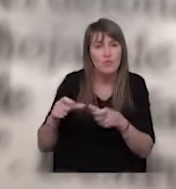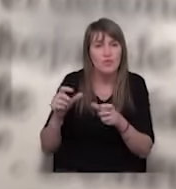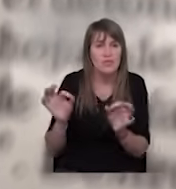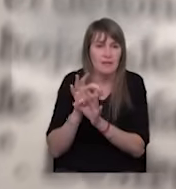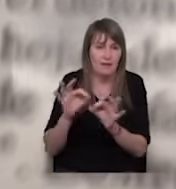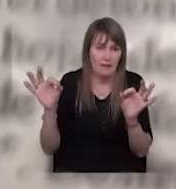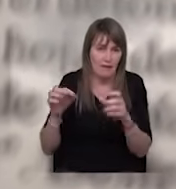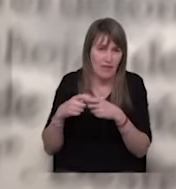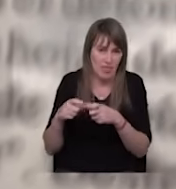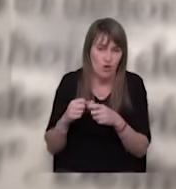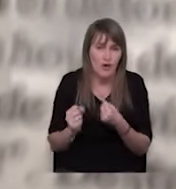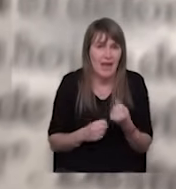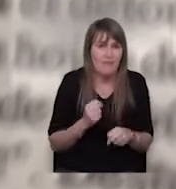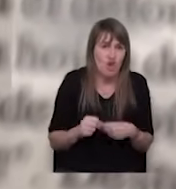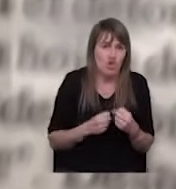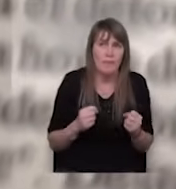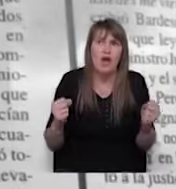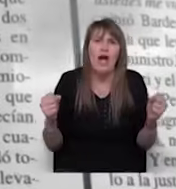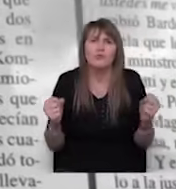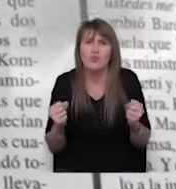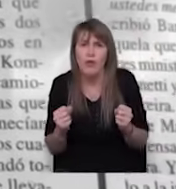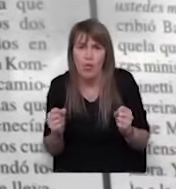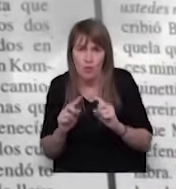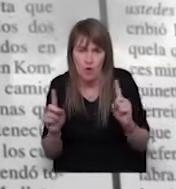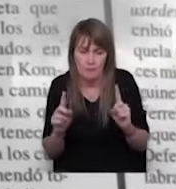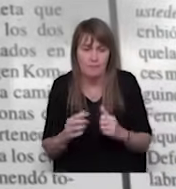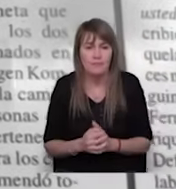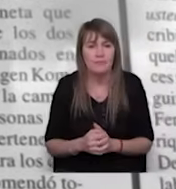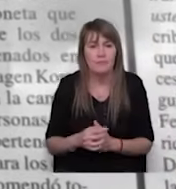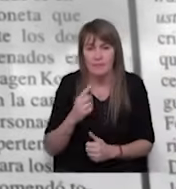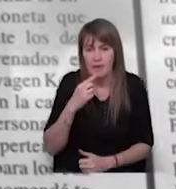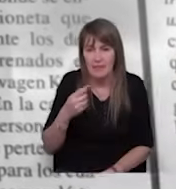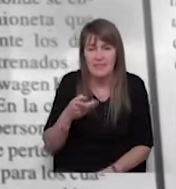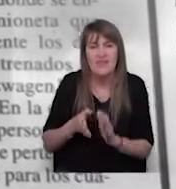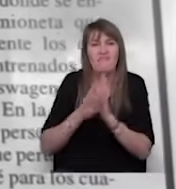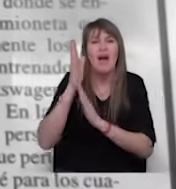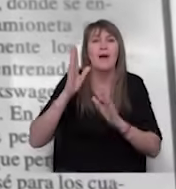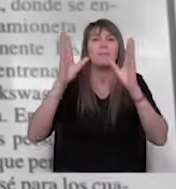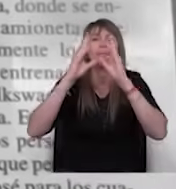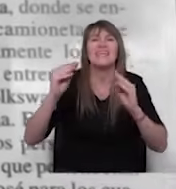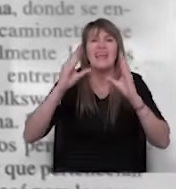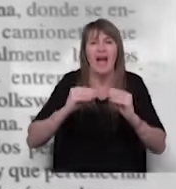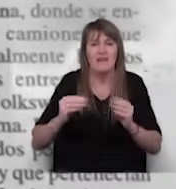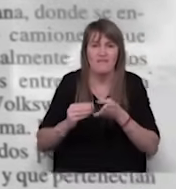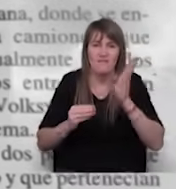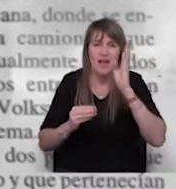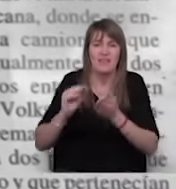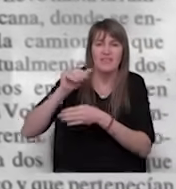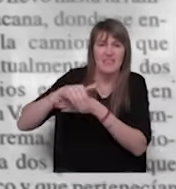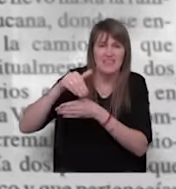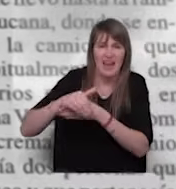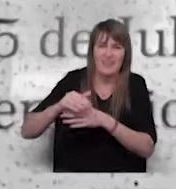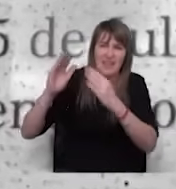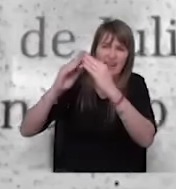Se le notaba algo nervioso, pero no parecía asustado. Un rato después me indicó que iríamos hasta el Pinar y pasaríamos la tarde en un rancho abandonado que